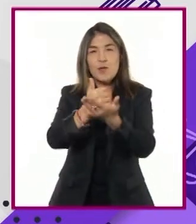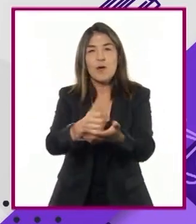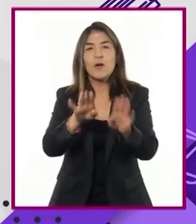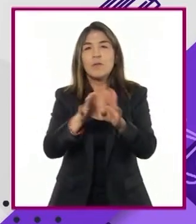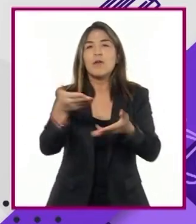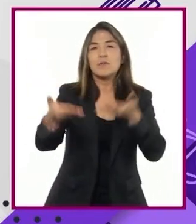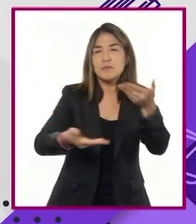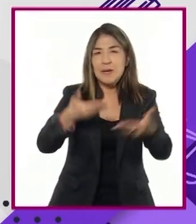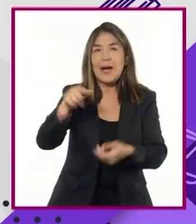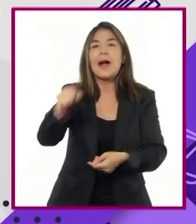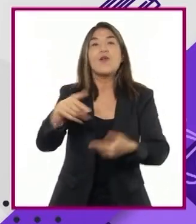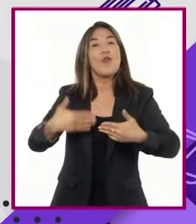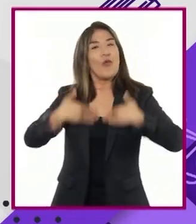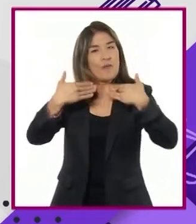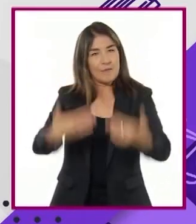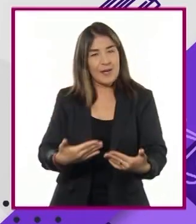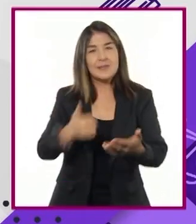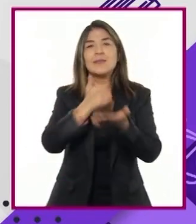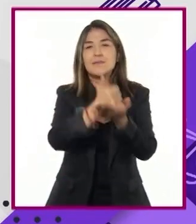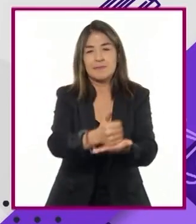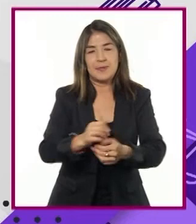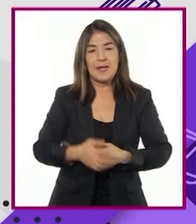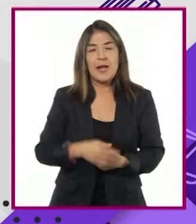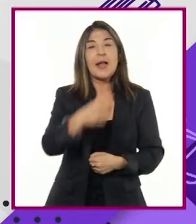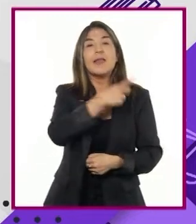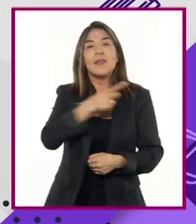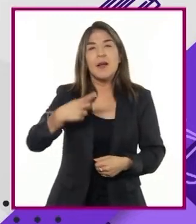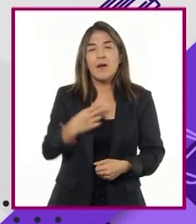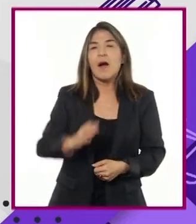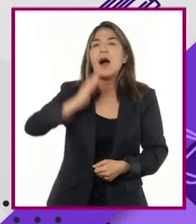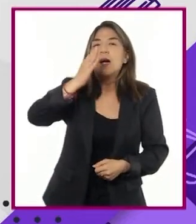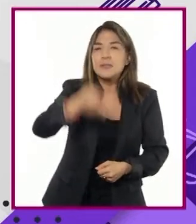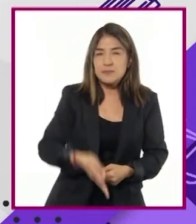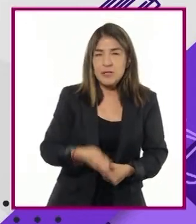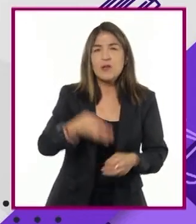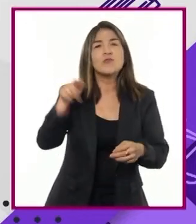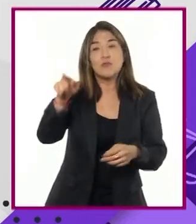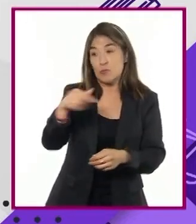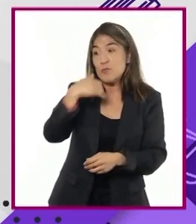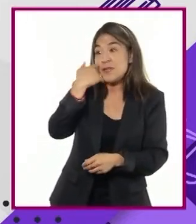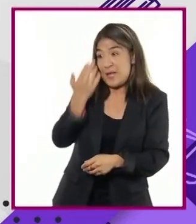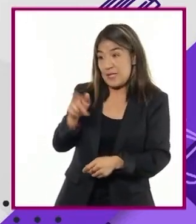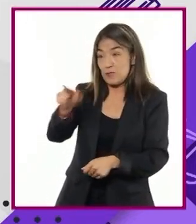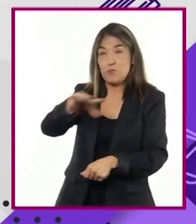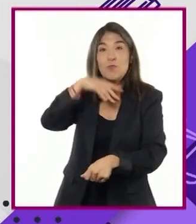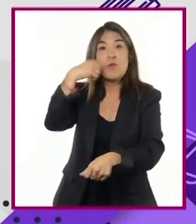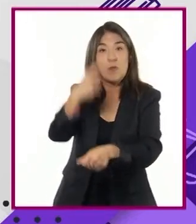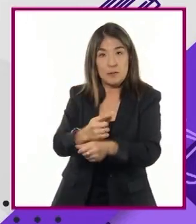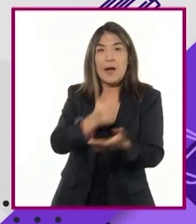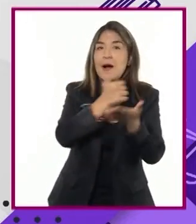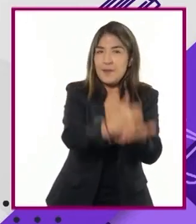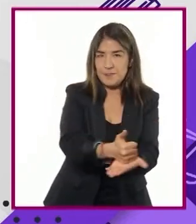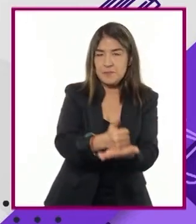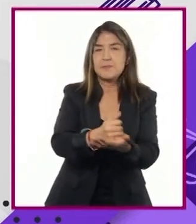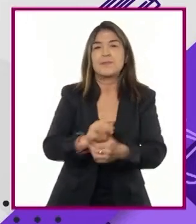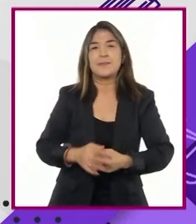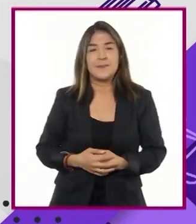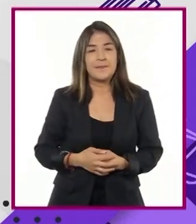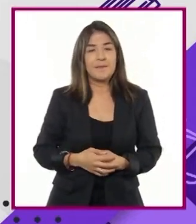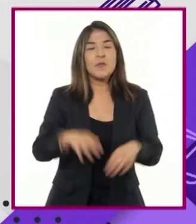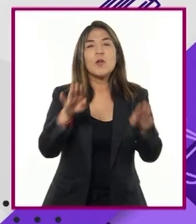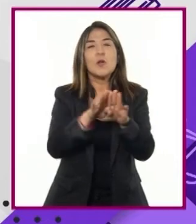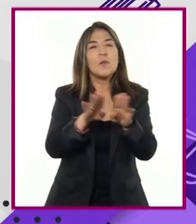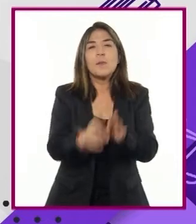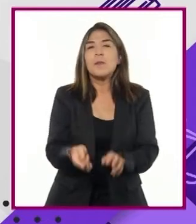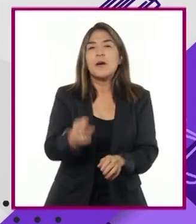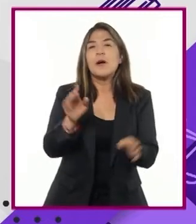partes involucradas. Debe aceptar esta labor de manera voluntaria. 2. Hacer un contacto inicial con